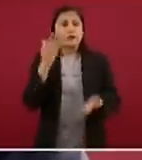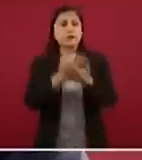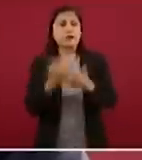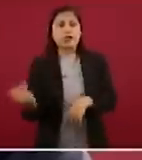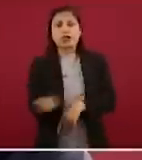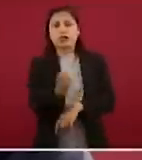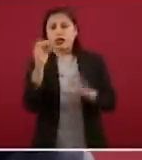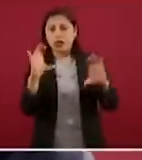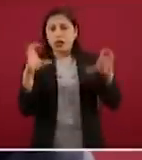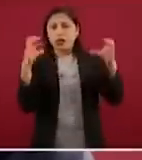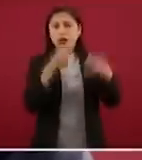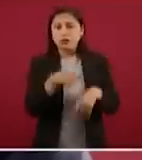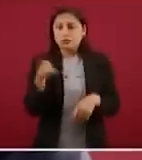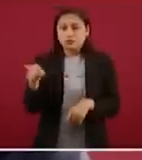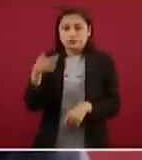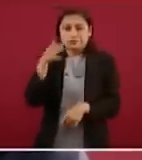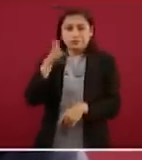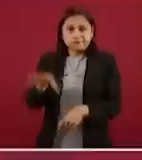¿Sí?